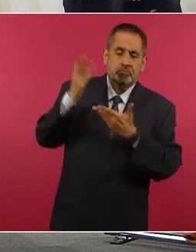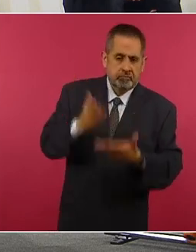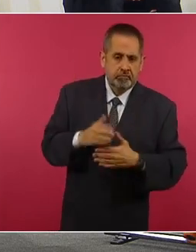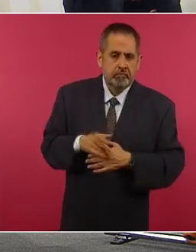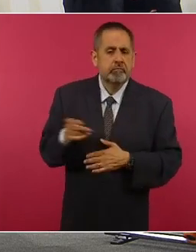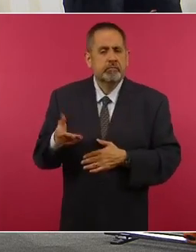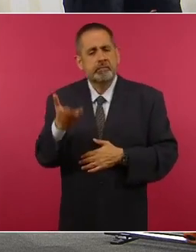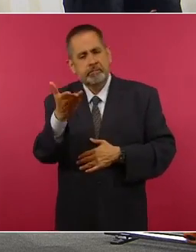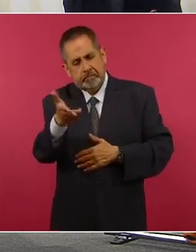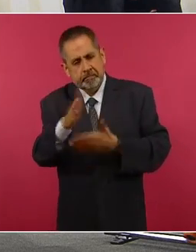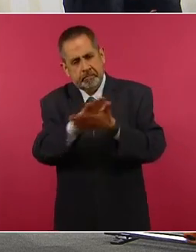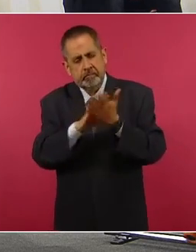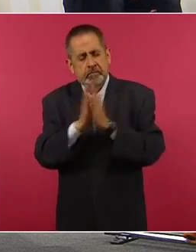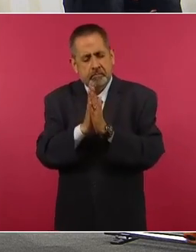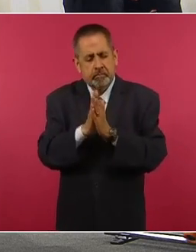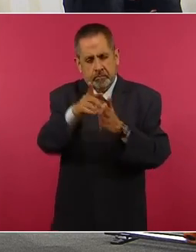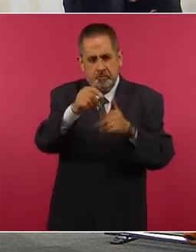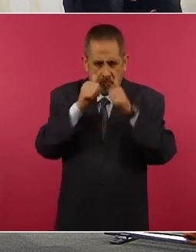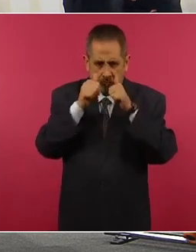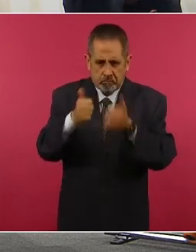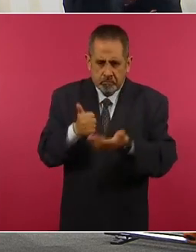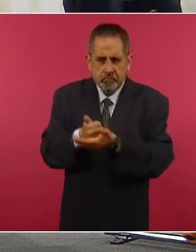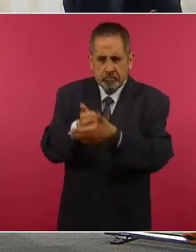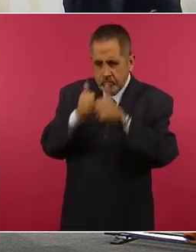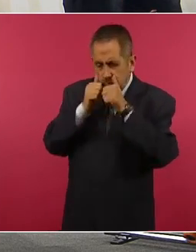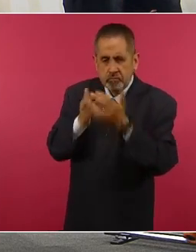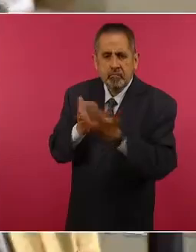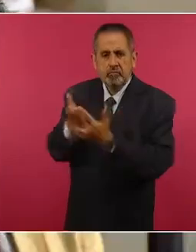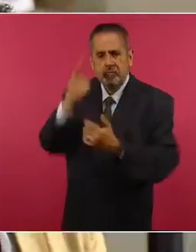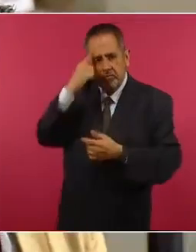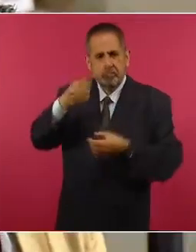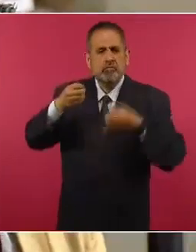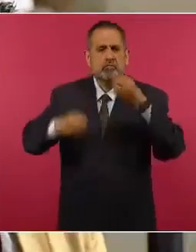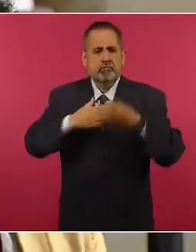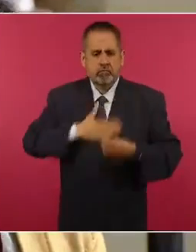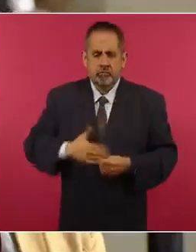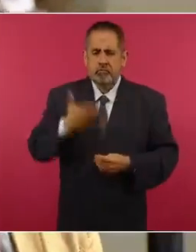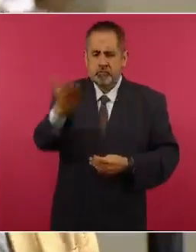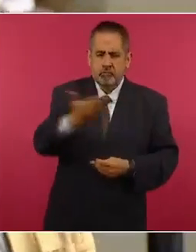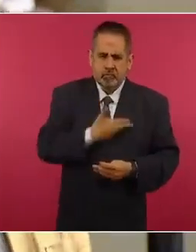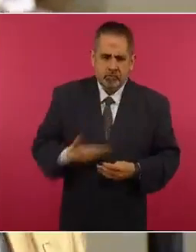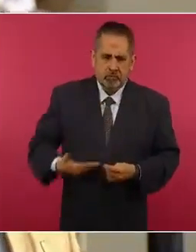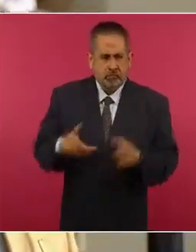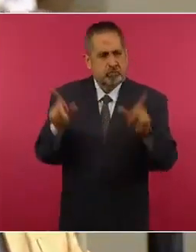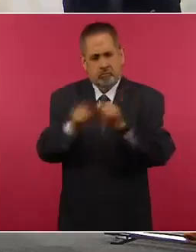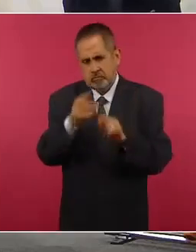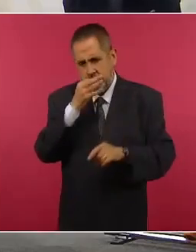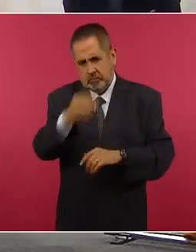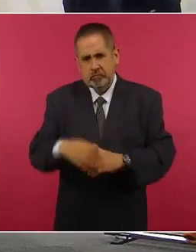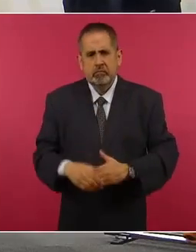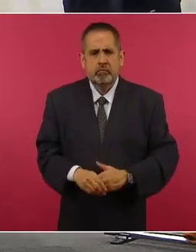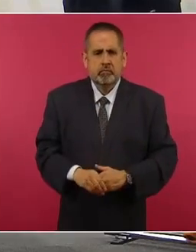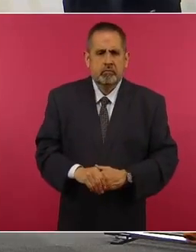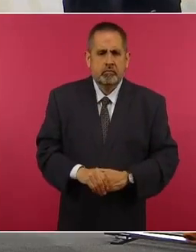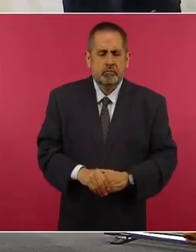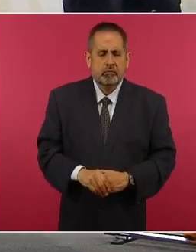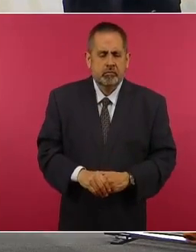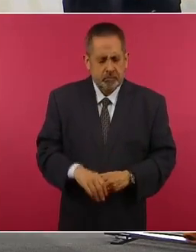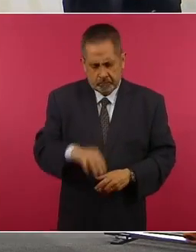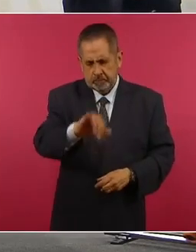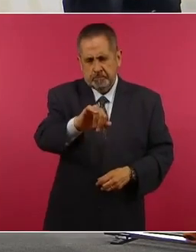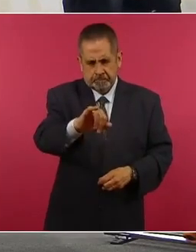pide humildemente su valiosa cooperación y ayuda para que se haga justicia, señor presidente. ¿Es cuánto? Sí, déjanos